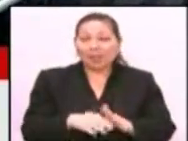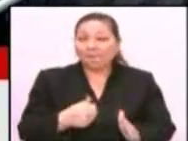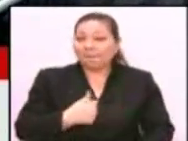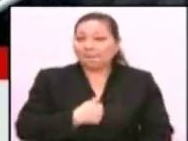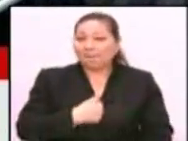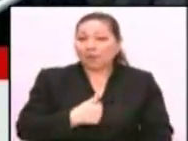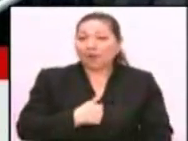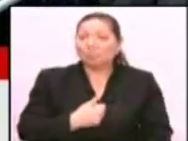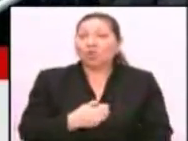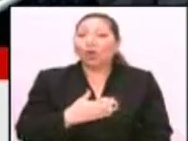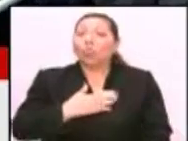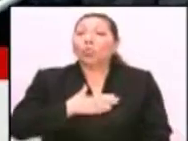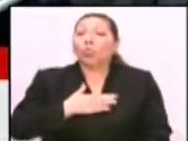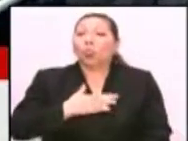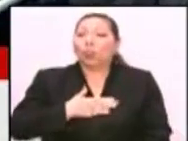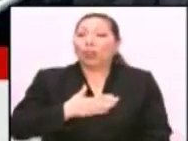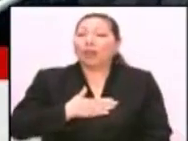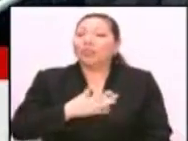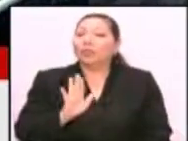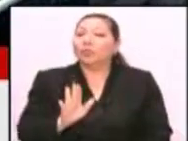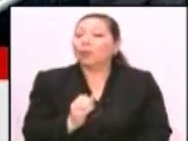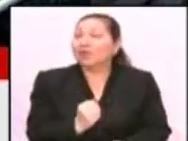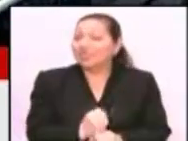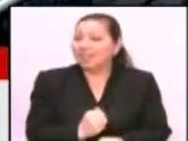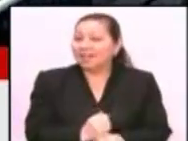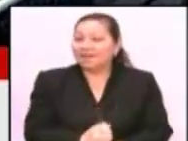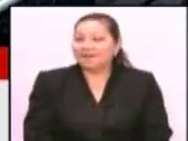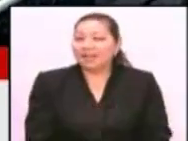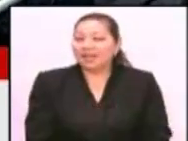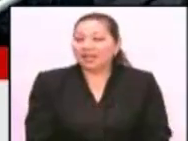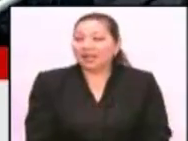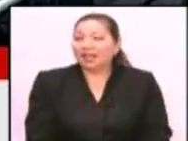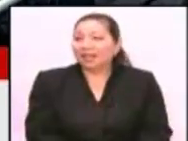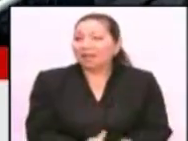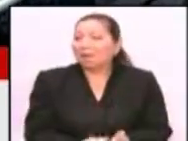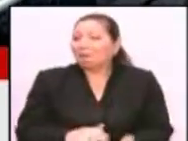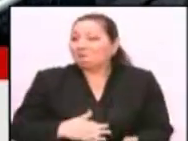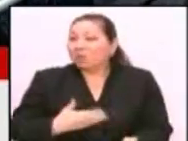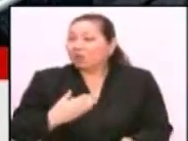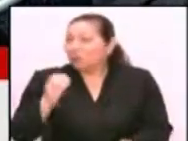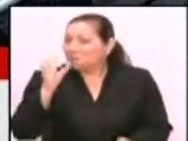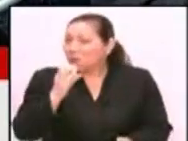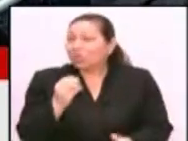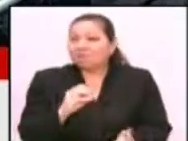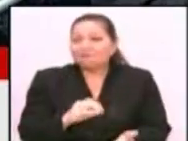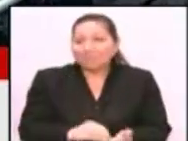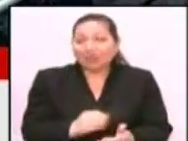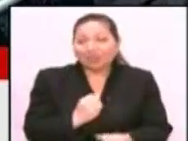propio, dueño de su propio trabajo, perdón, que pueda ir a buscar